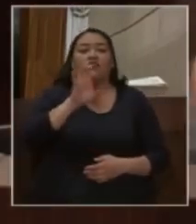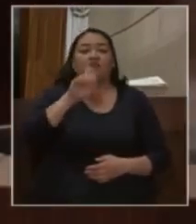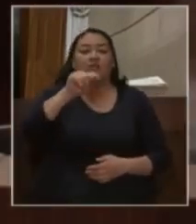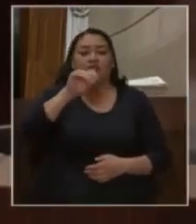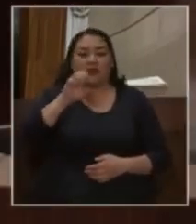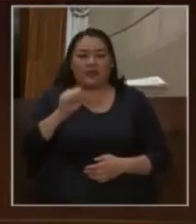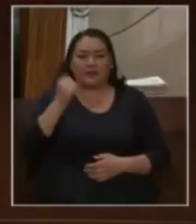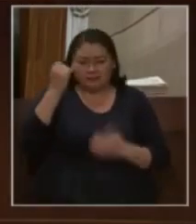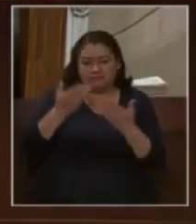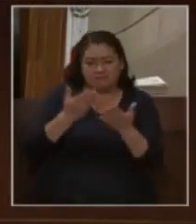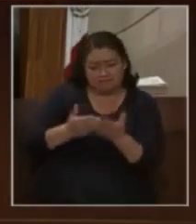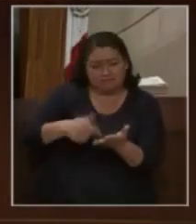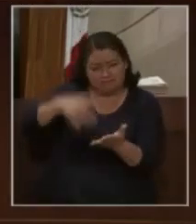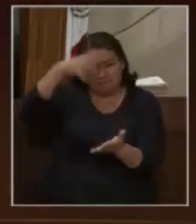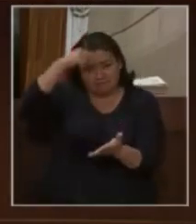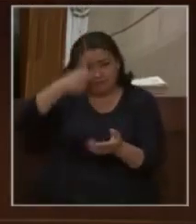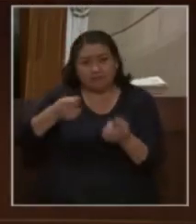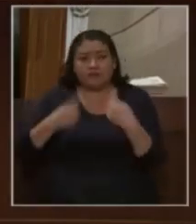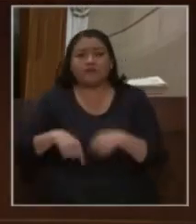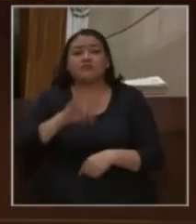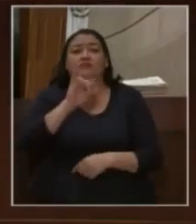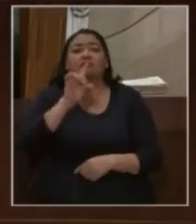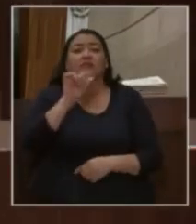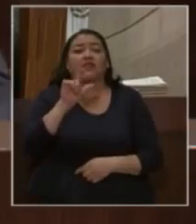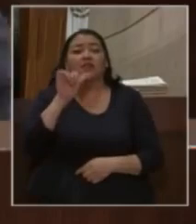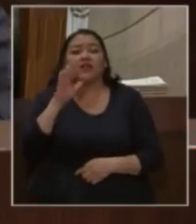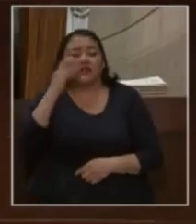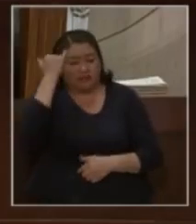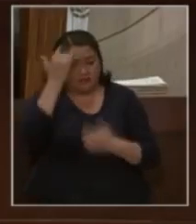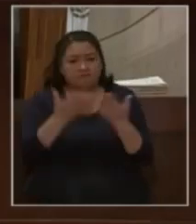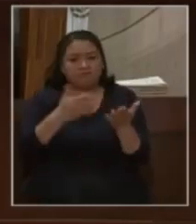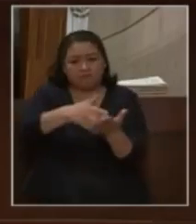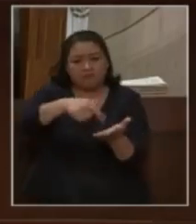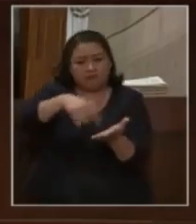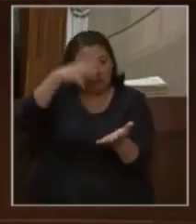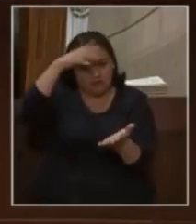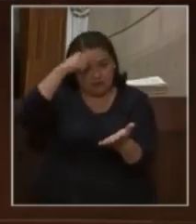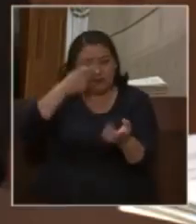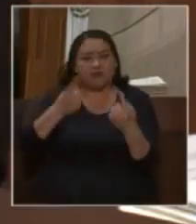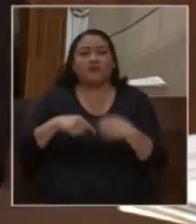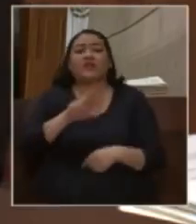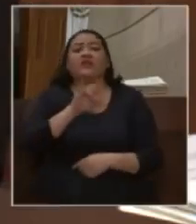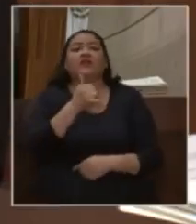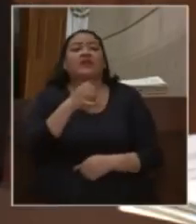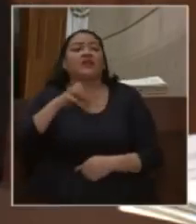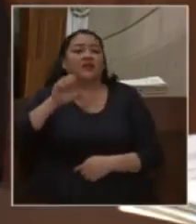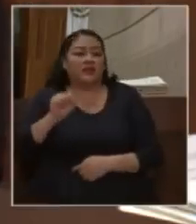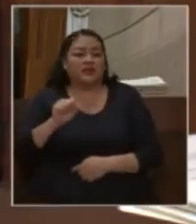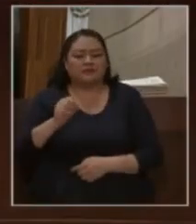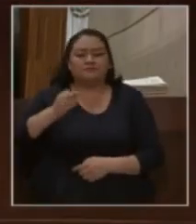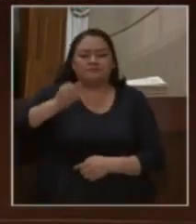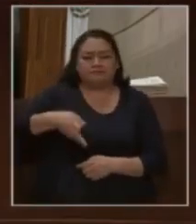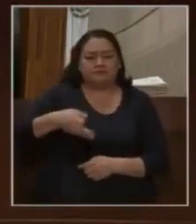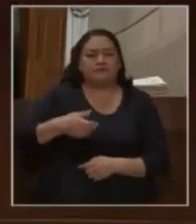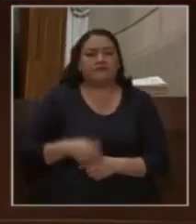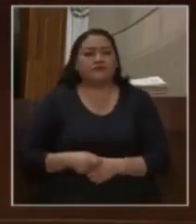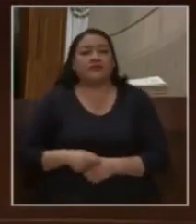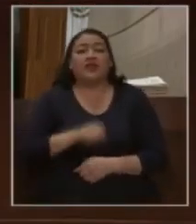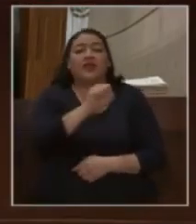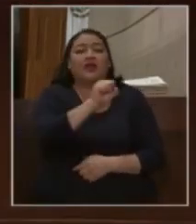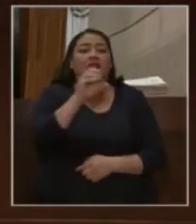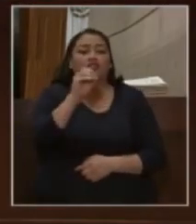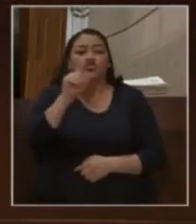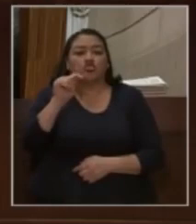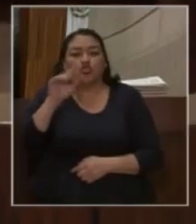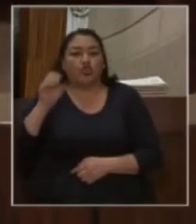Fuentes Barrera. Con el proyecto. Magistrado Endalfer Infante González. Con la propuesta. Magistrado Reyes Rodríguez Mondragón. A favor. Magistrada